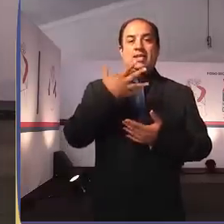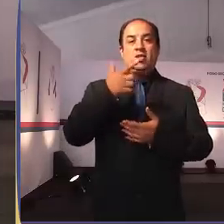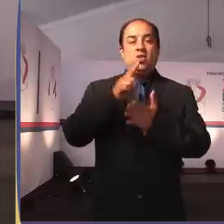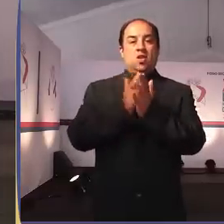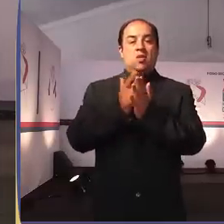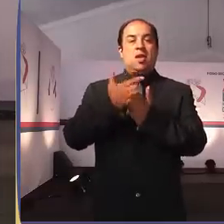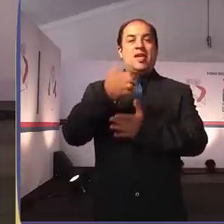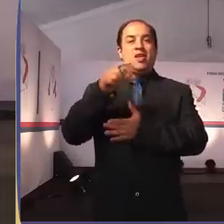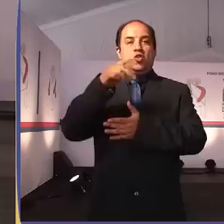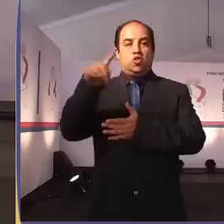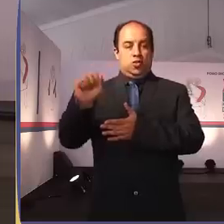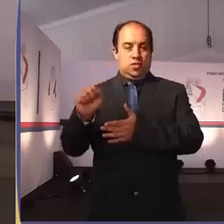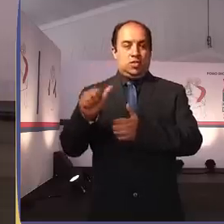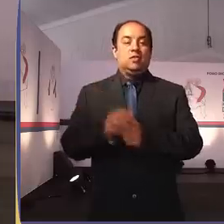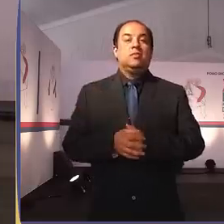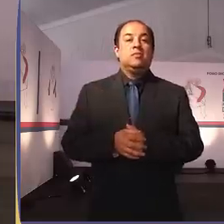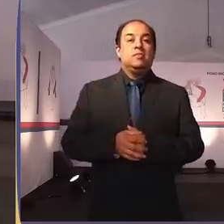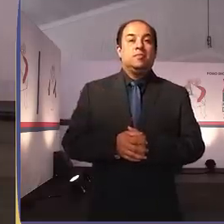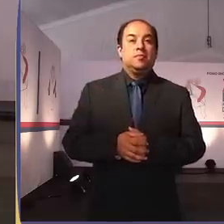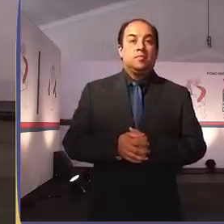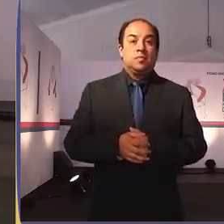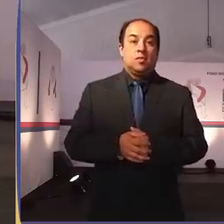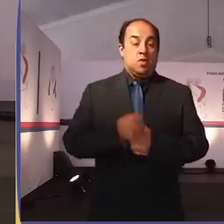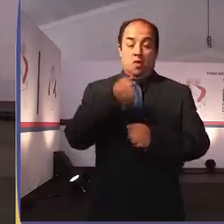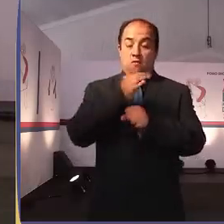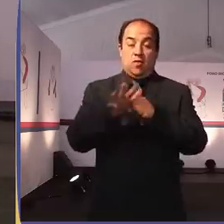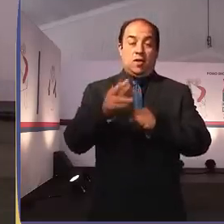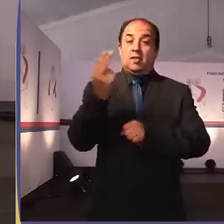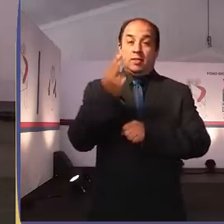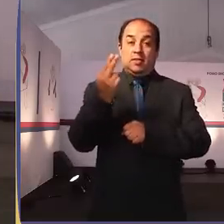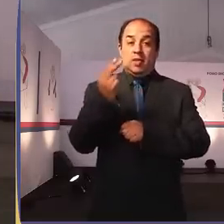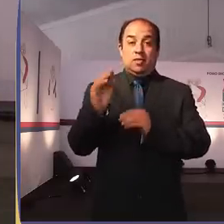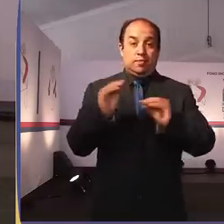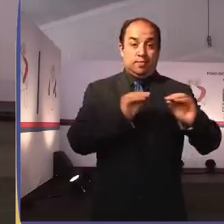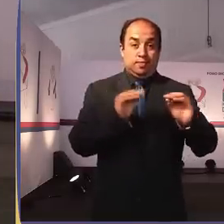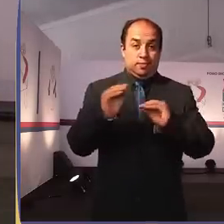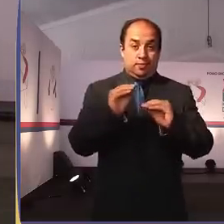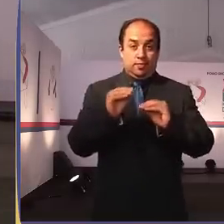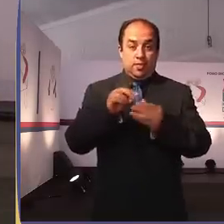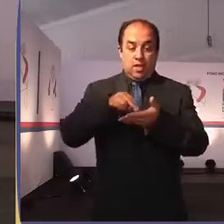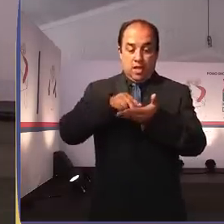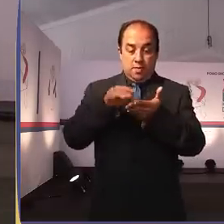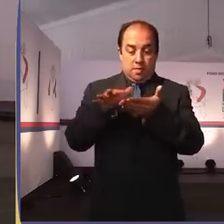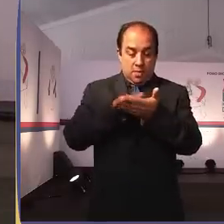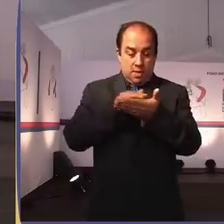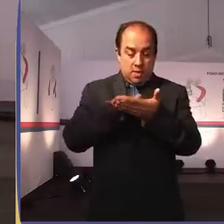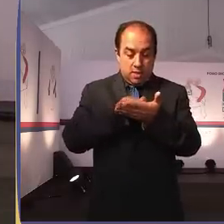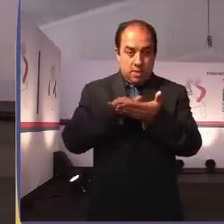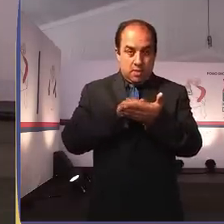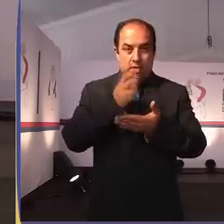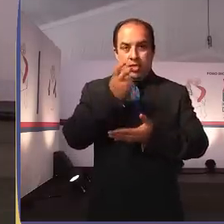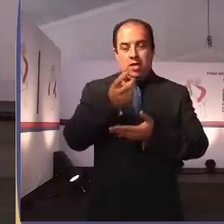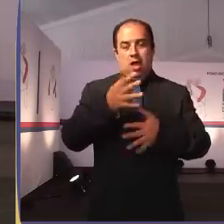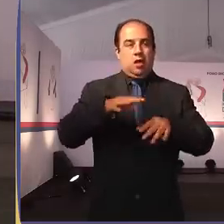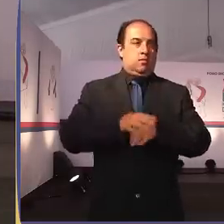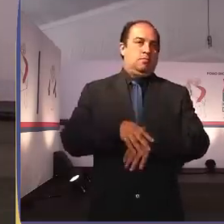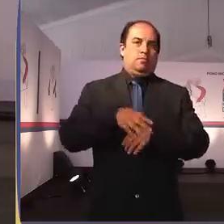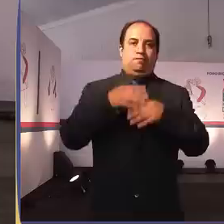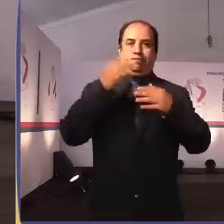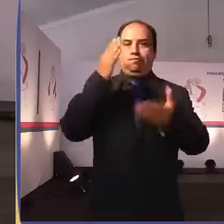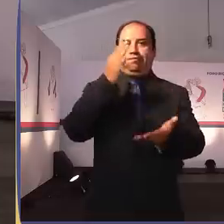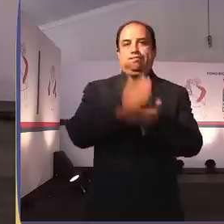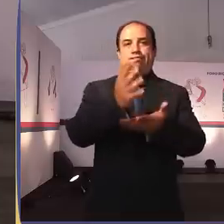Más o menos, pero no alcanza mucho, la verdad es que uno tiene que moverse. Y caminar leyendo eso sí ya es el colmo, ¿eh?